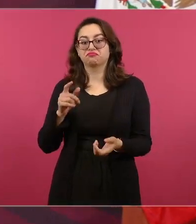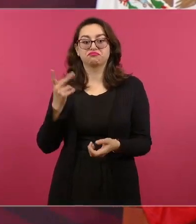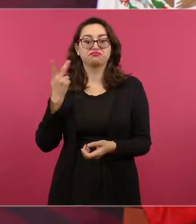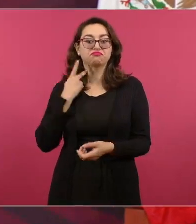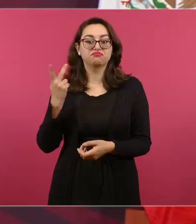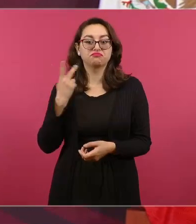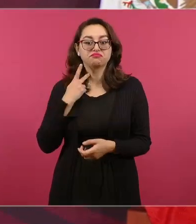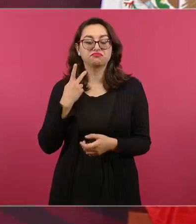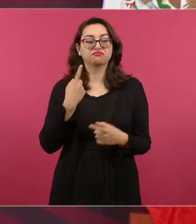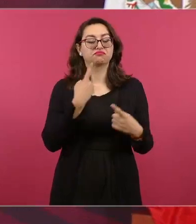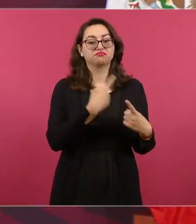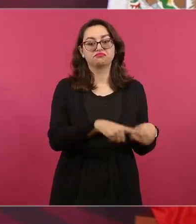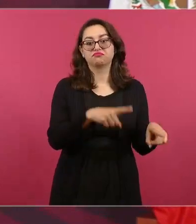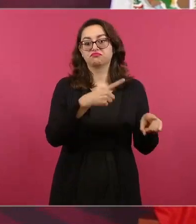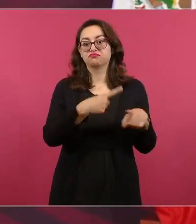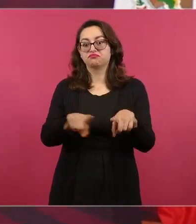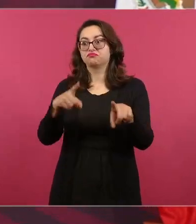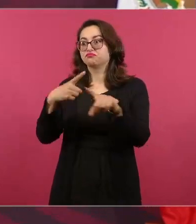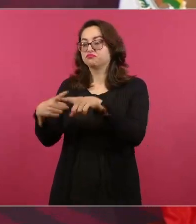cada estado, pero eso es